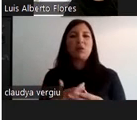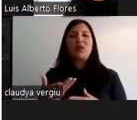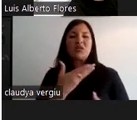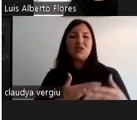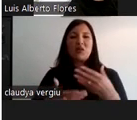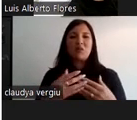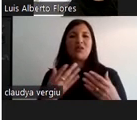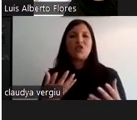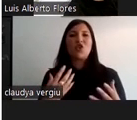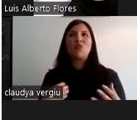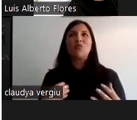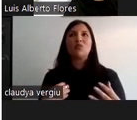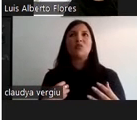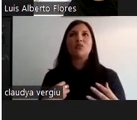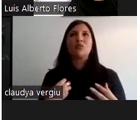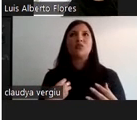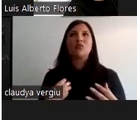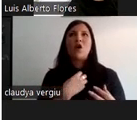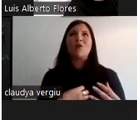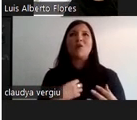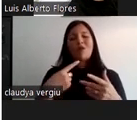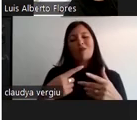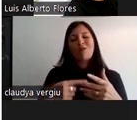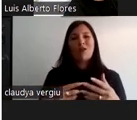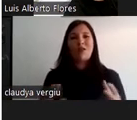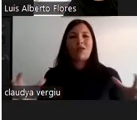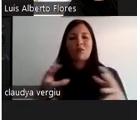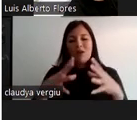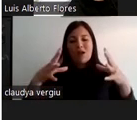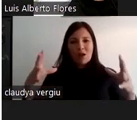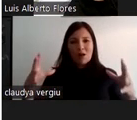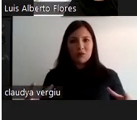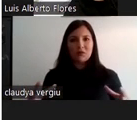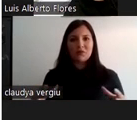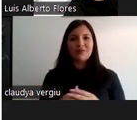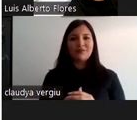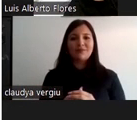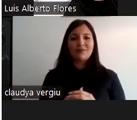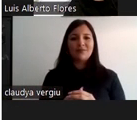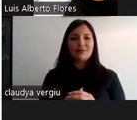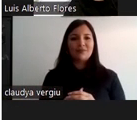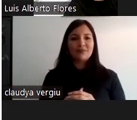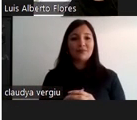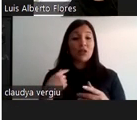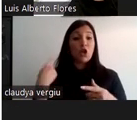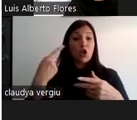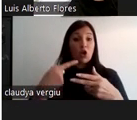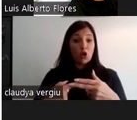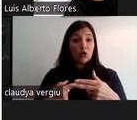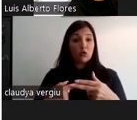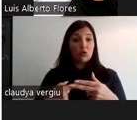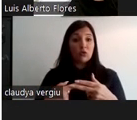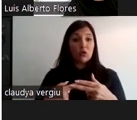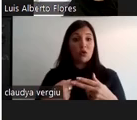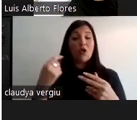muy diferenciable o muy amplio no por otro lado tenemos el turismo